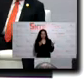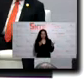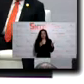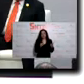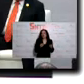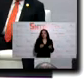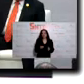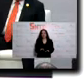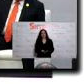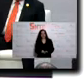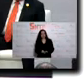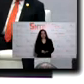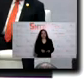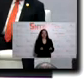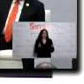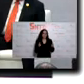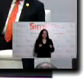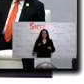a una sesión para ser contratado.